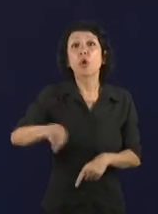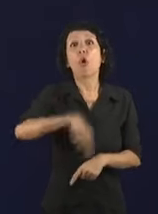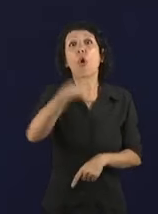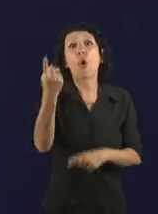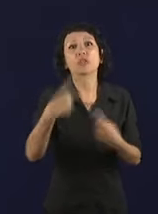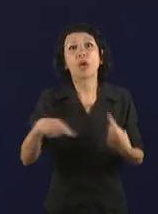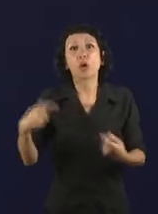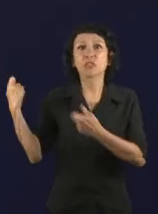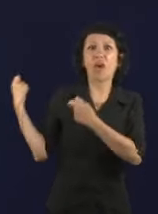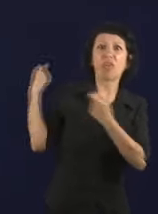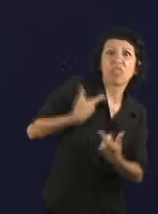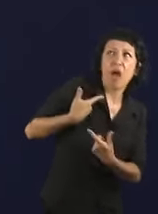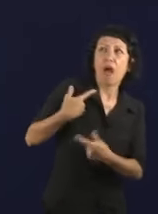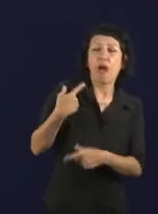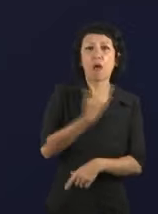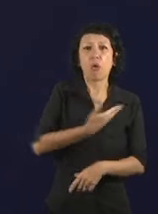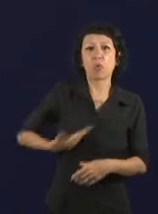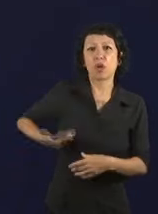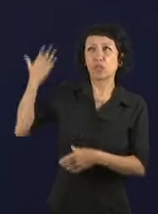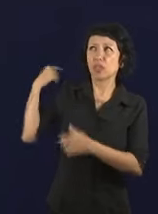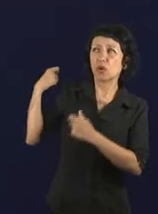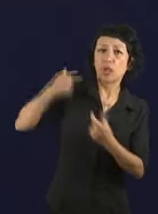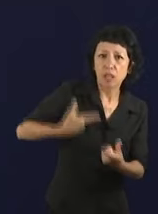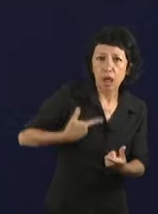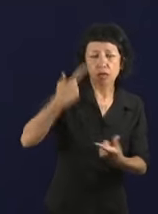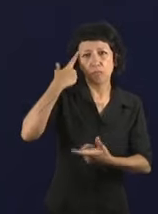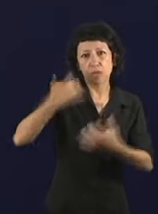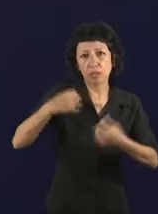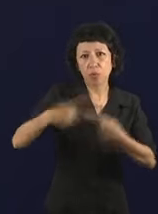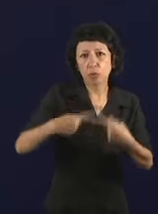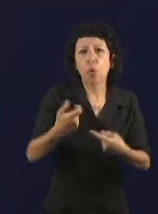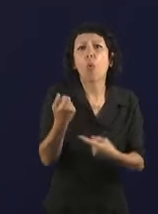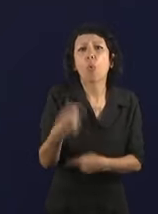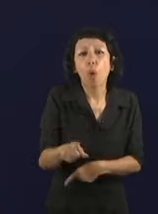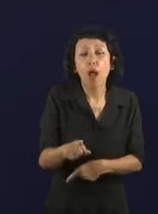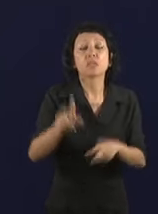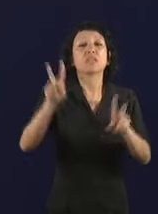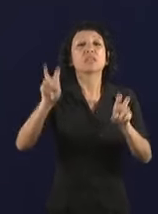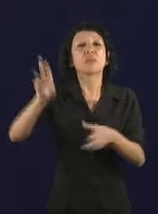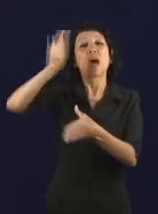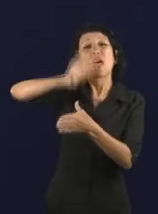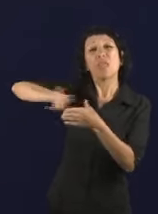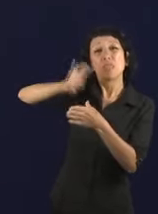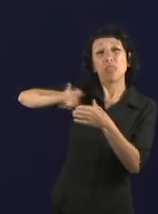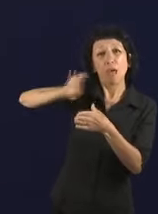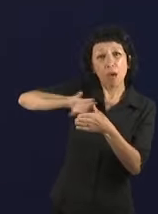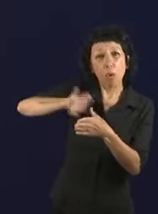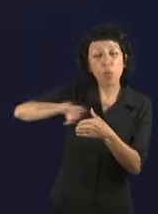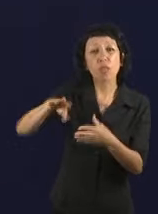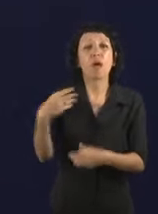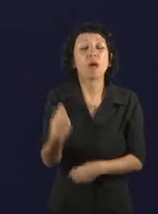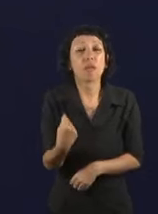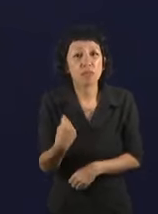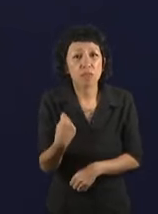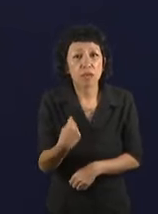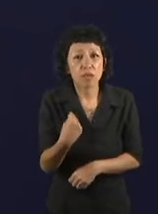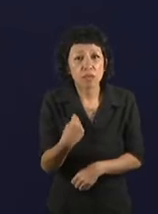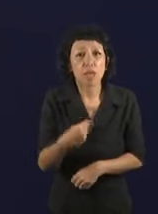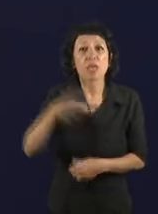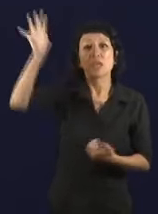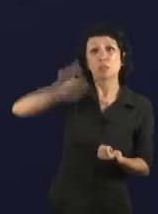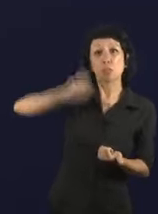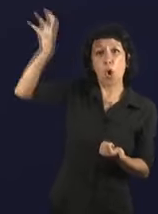recibido que es bueno Mañana va a terminar el registro deuda con adores que para nosotros es muy importante porque era